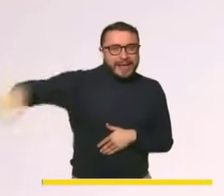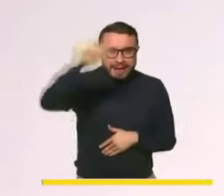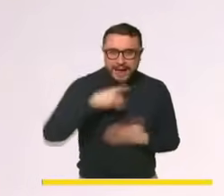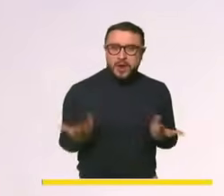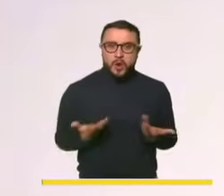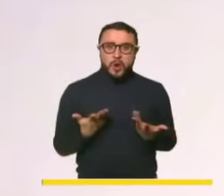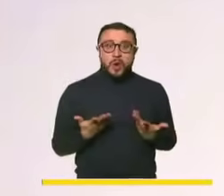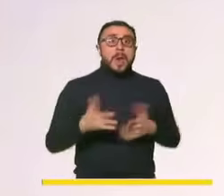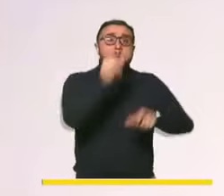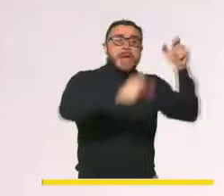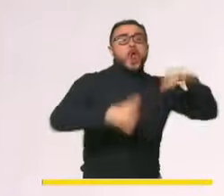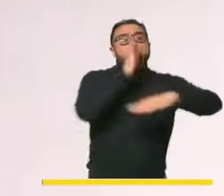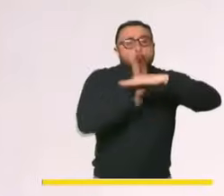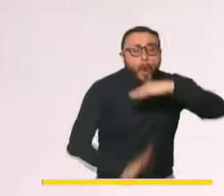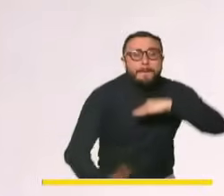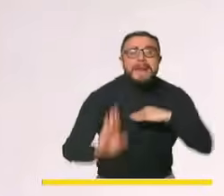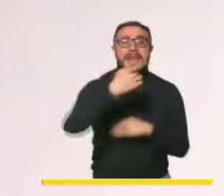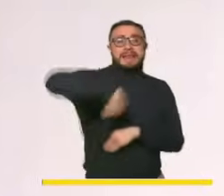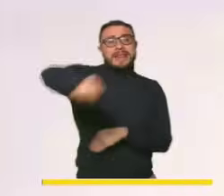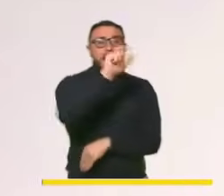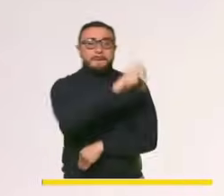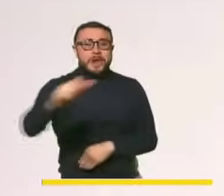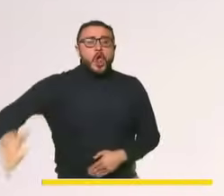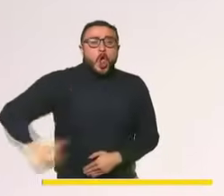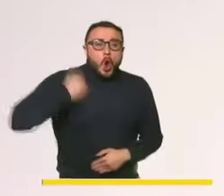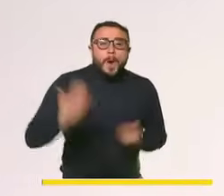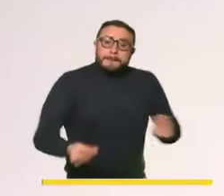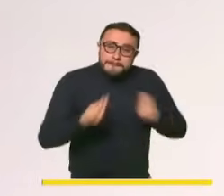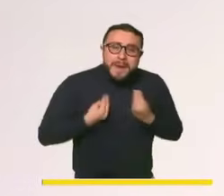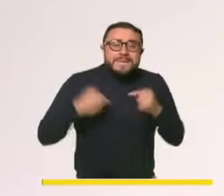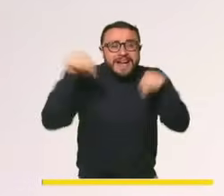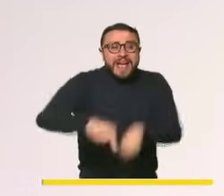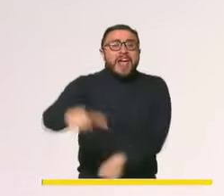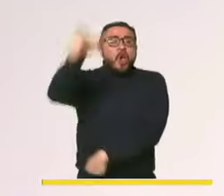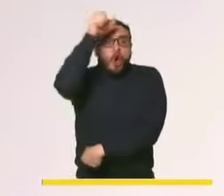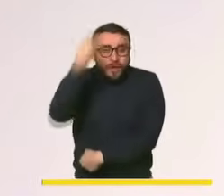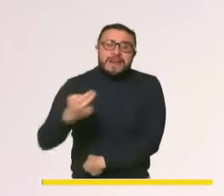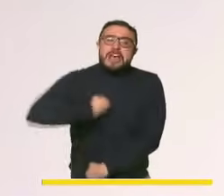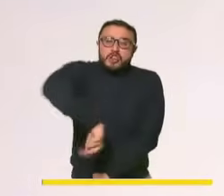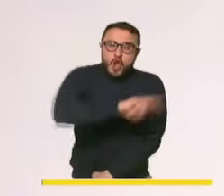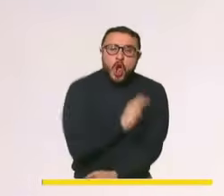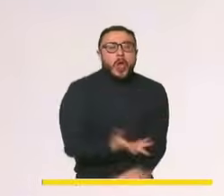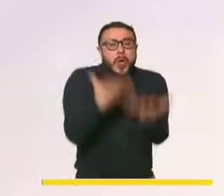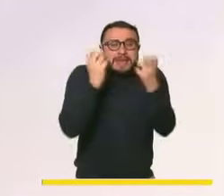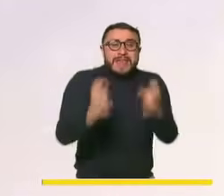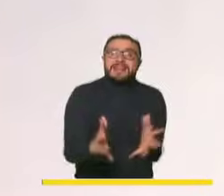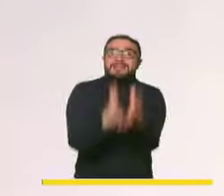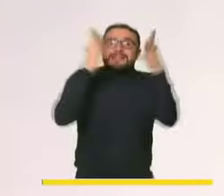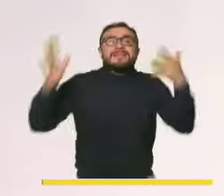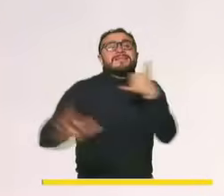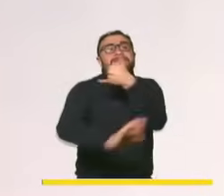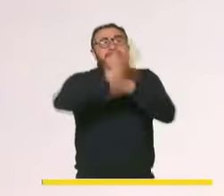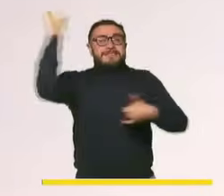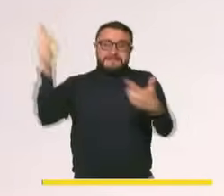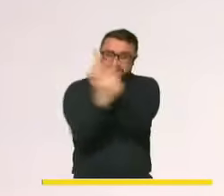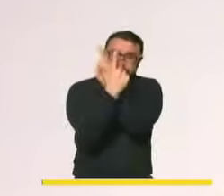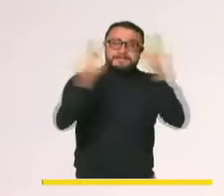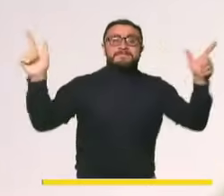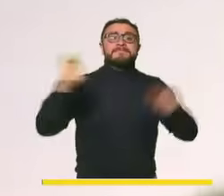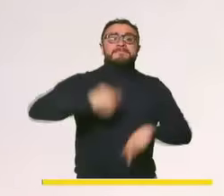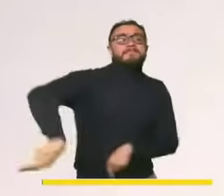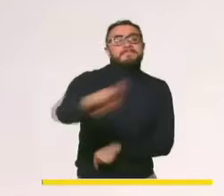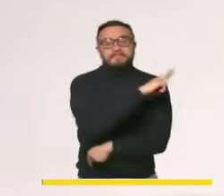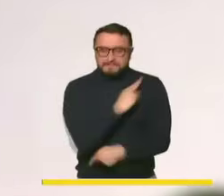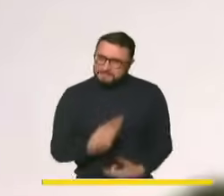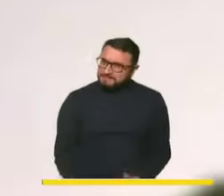el pueblo humilde y con el pueblo juvenil de Córdoba, el gran Caribe libertario, en